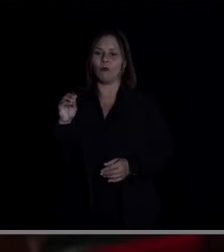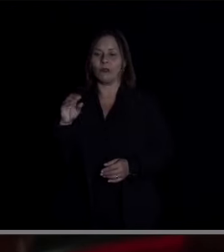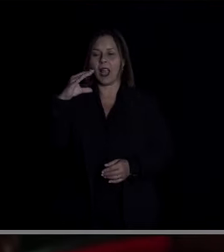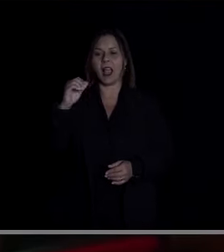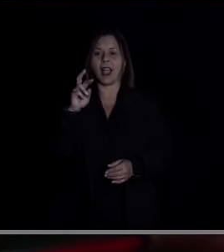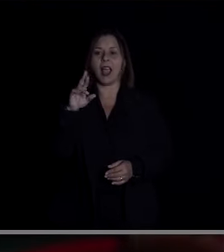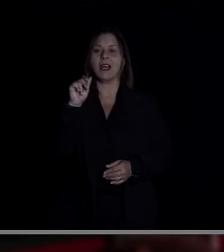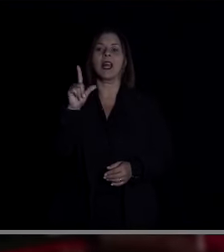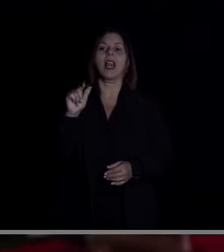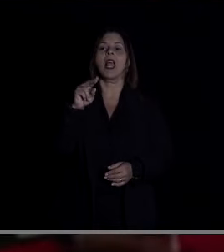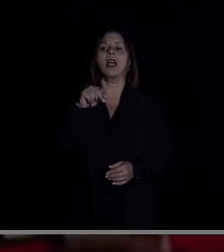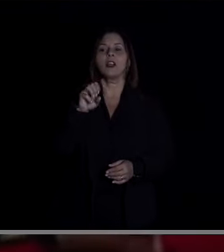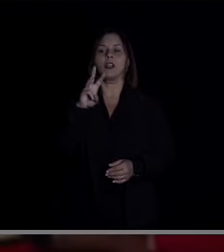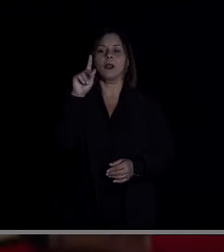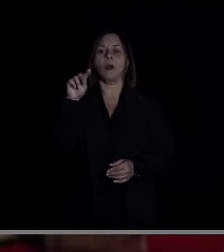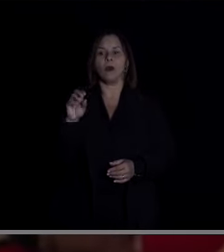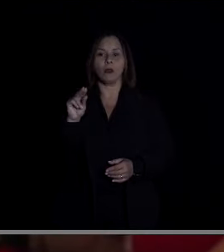Carla Newton,